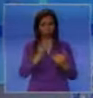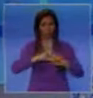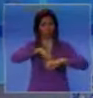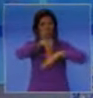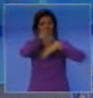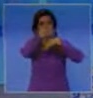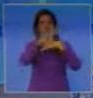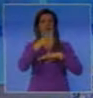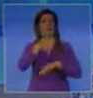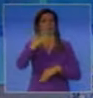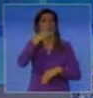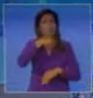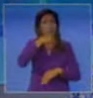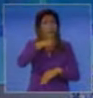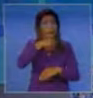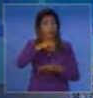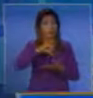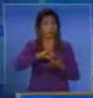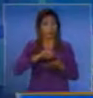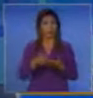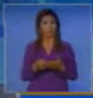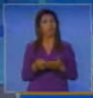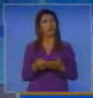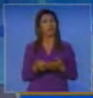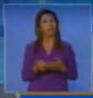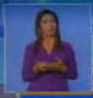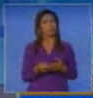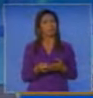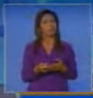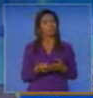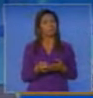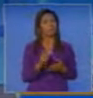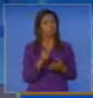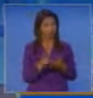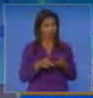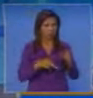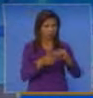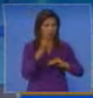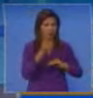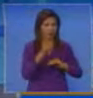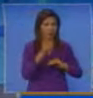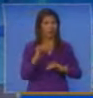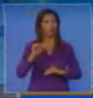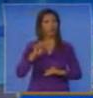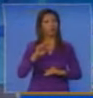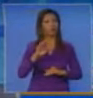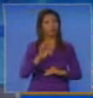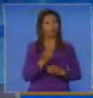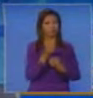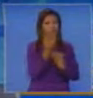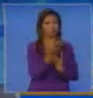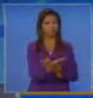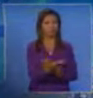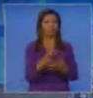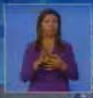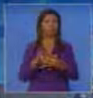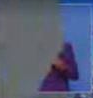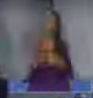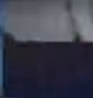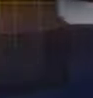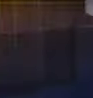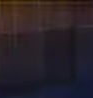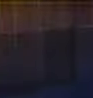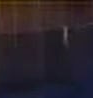año lectivo en una escuela réplica de la ciudad de Manta, en Manabí. Arturo Vinuesa nos da más detalles al respecto. Arturo, ¿cómo estás? Buenas tardes, te